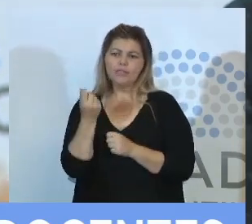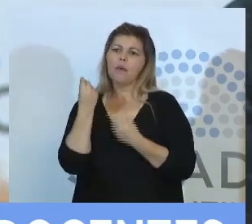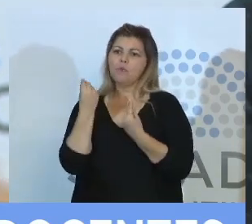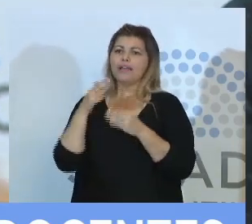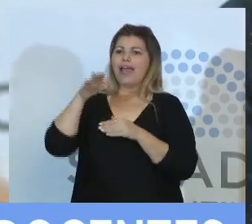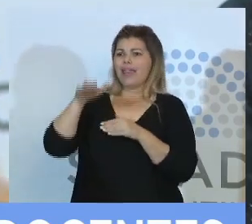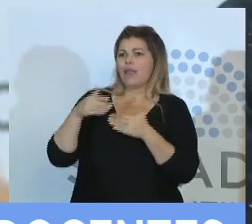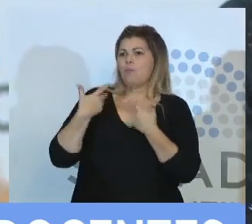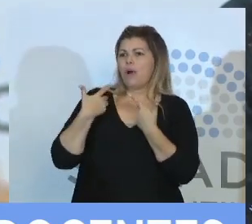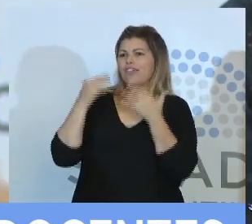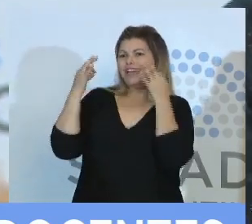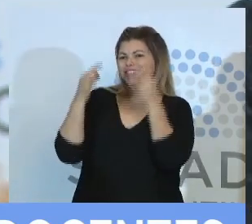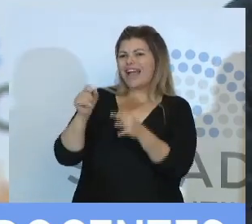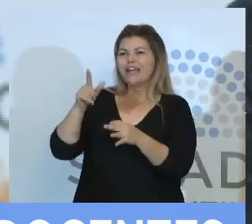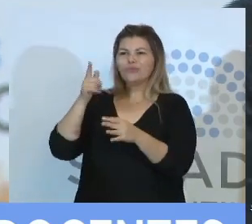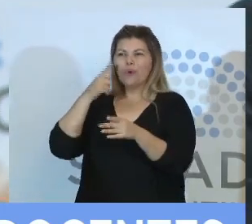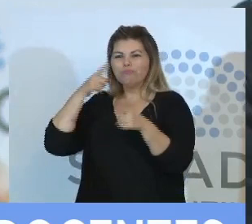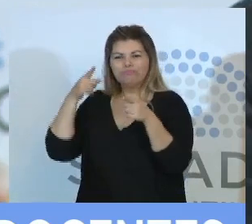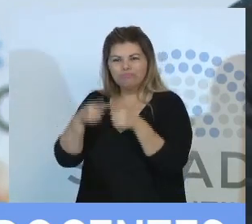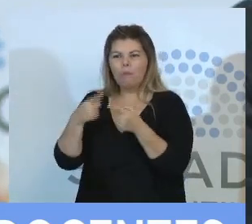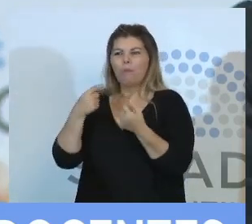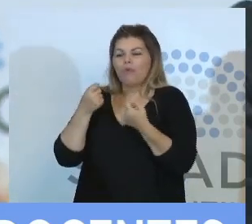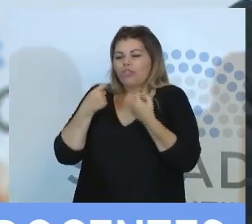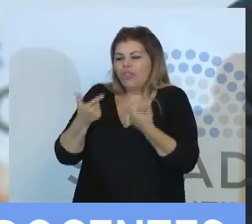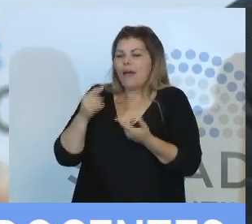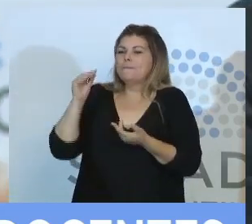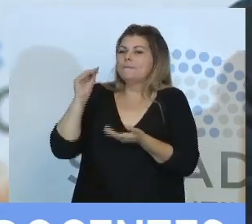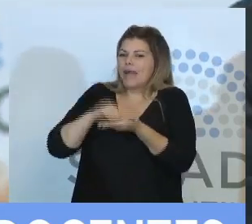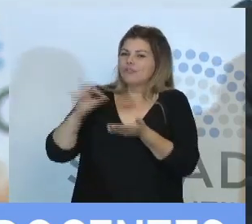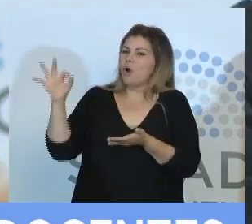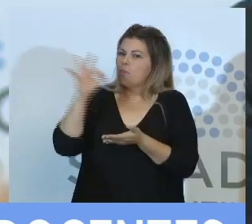a darle más oportunidades en todo sentido, a futuro también.